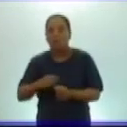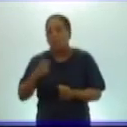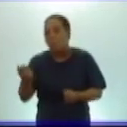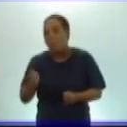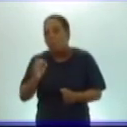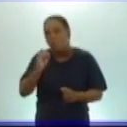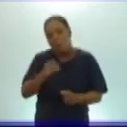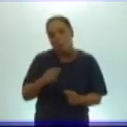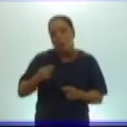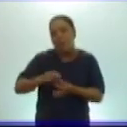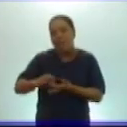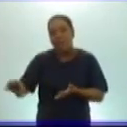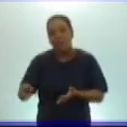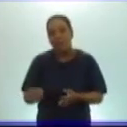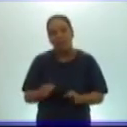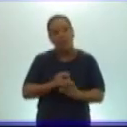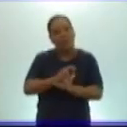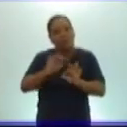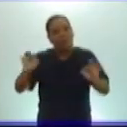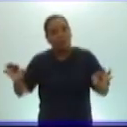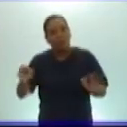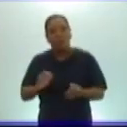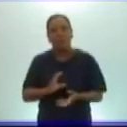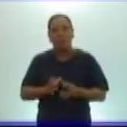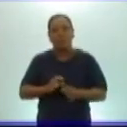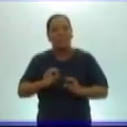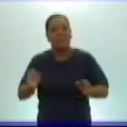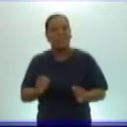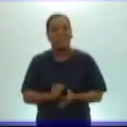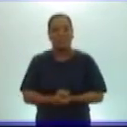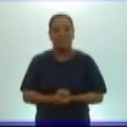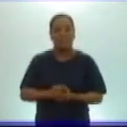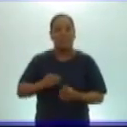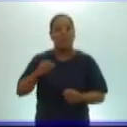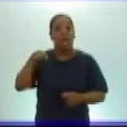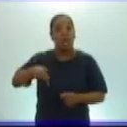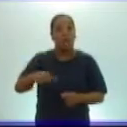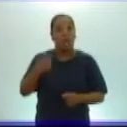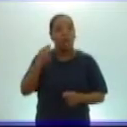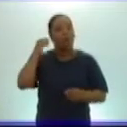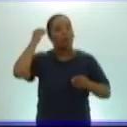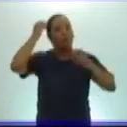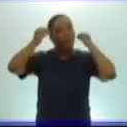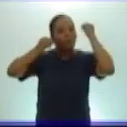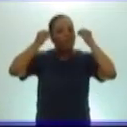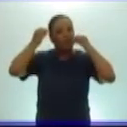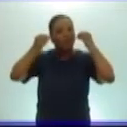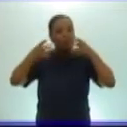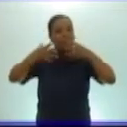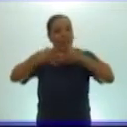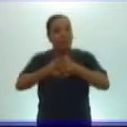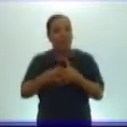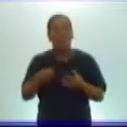forma sencilla. Pero entonces les propongo analizar precisamente esta mezcla de agua y arroz.